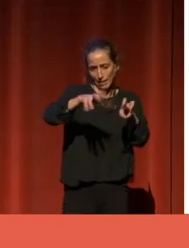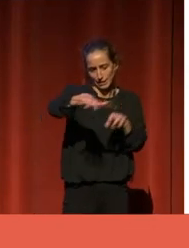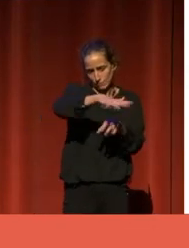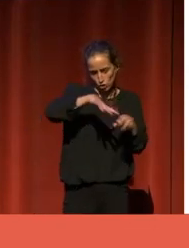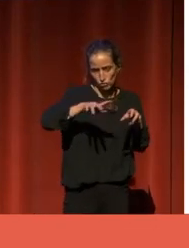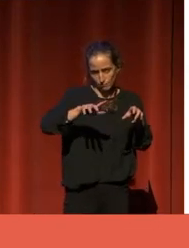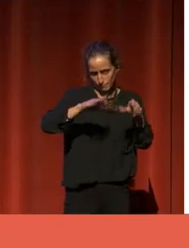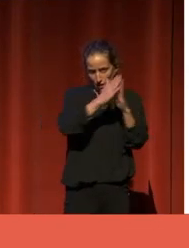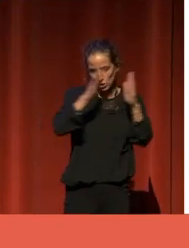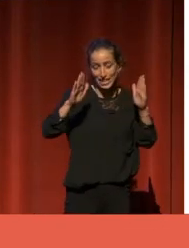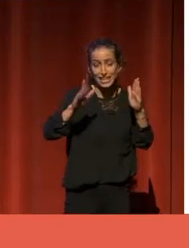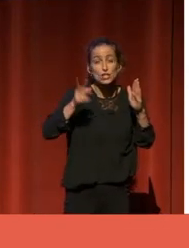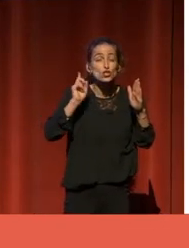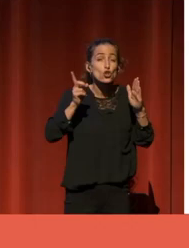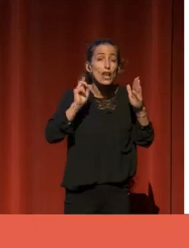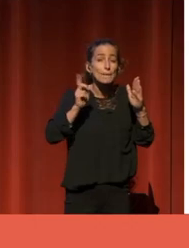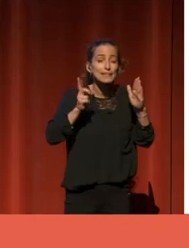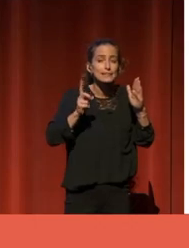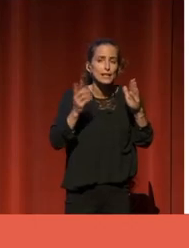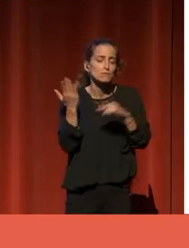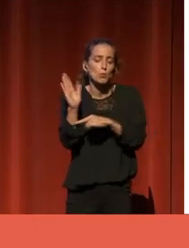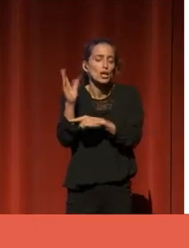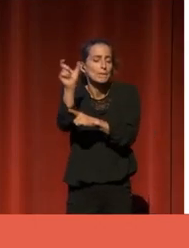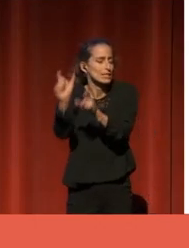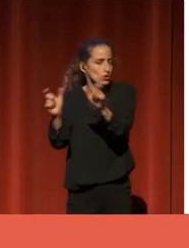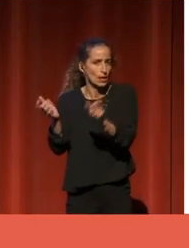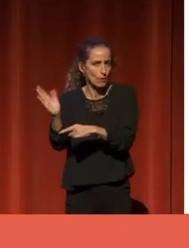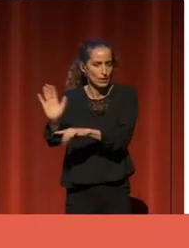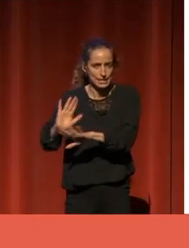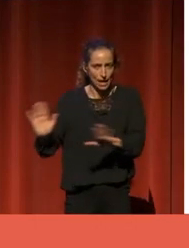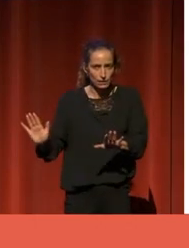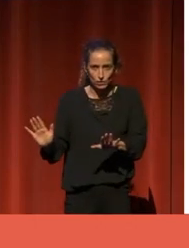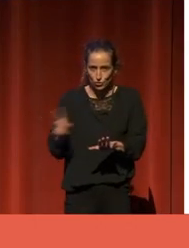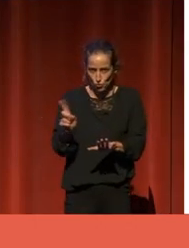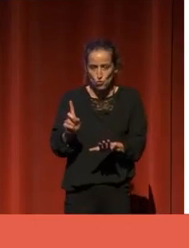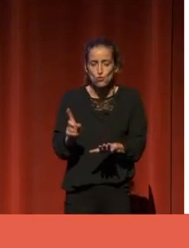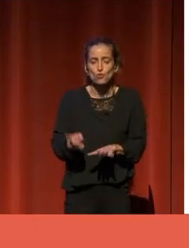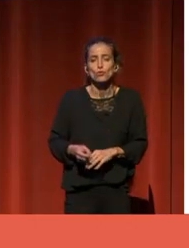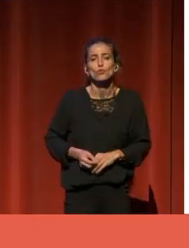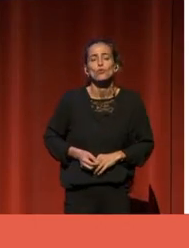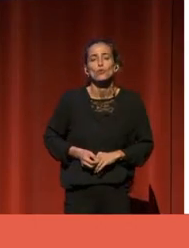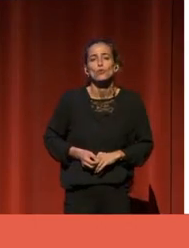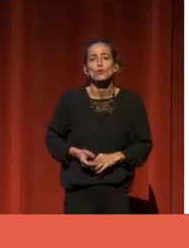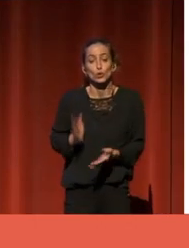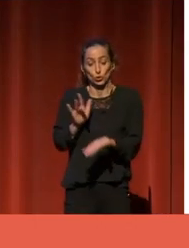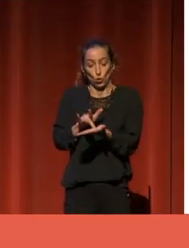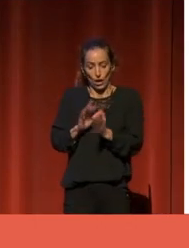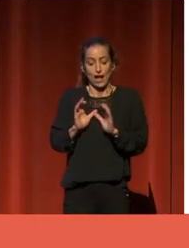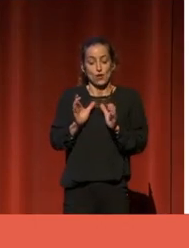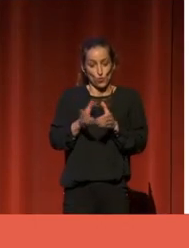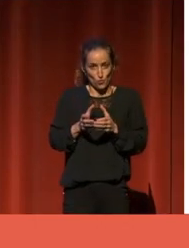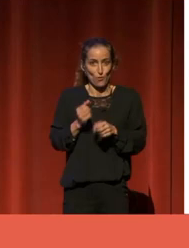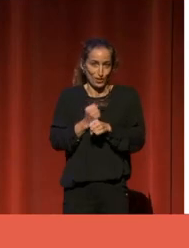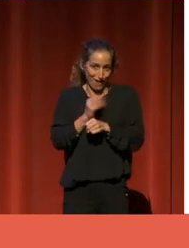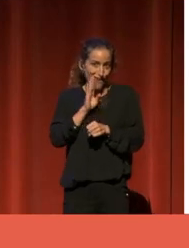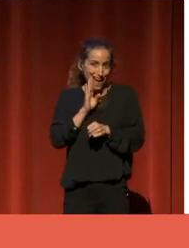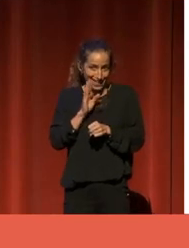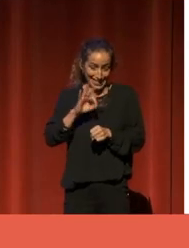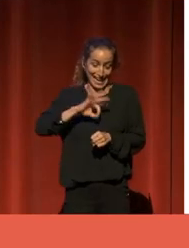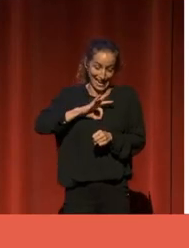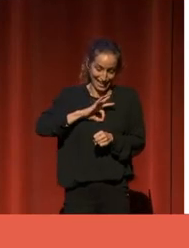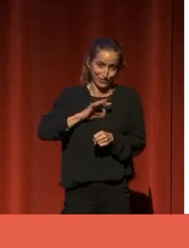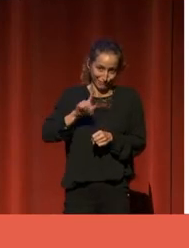proponer eh a personas en este grupo de trabajo sino también cuando estos grupos de trabajo comiencen en